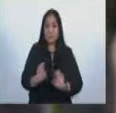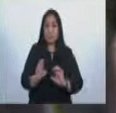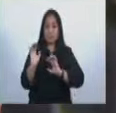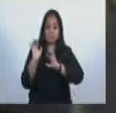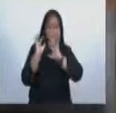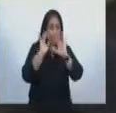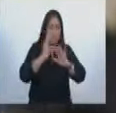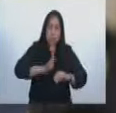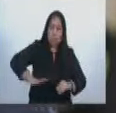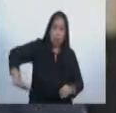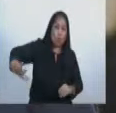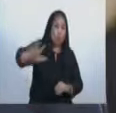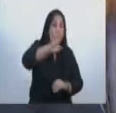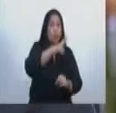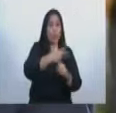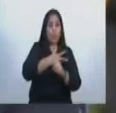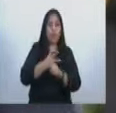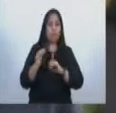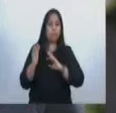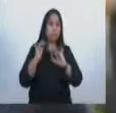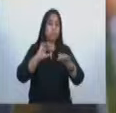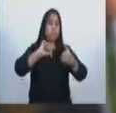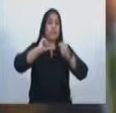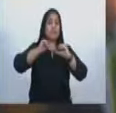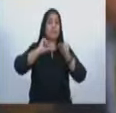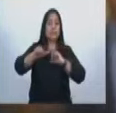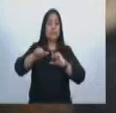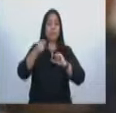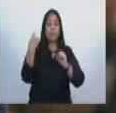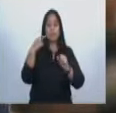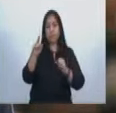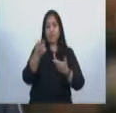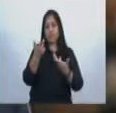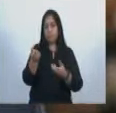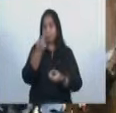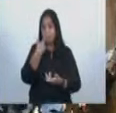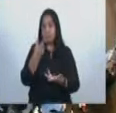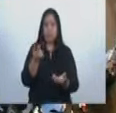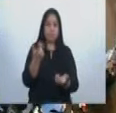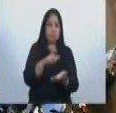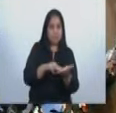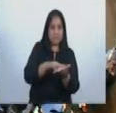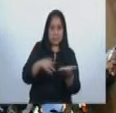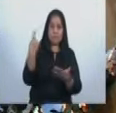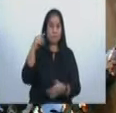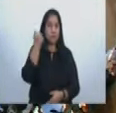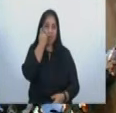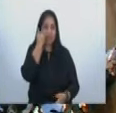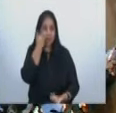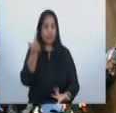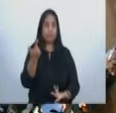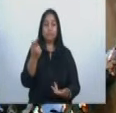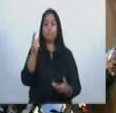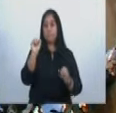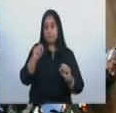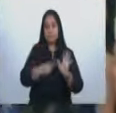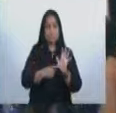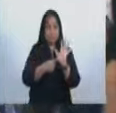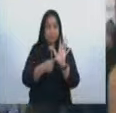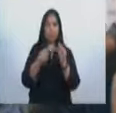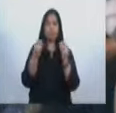de todo el país pueda tener acceso a el tratamiento necesario para una enfermedad que pone a